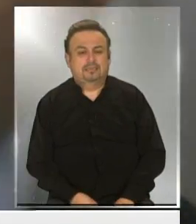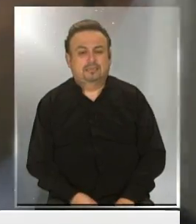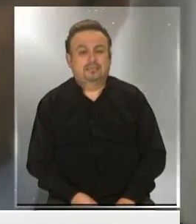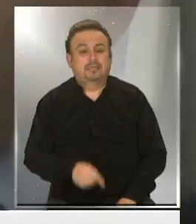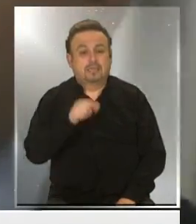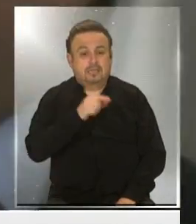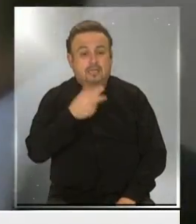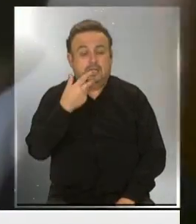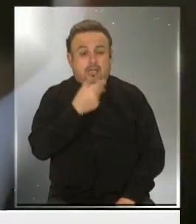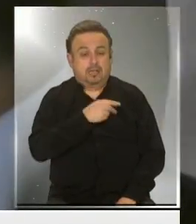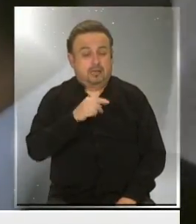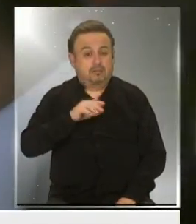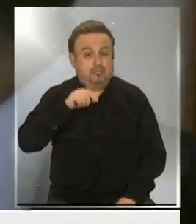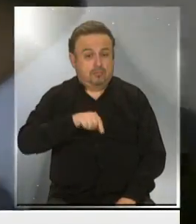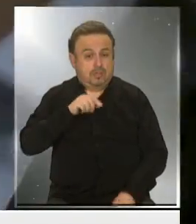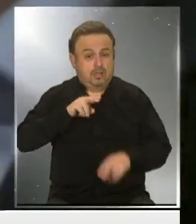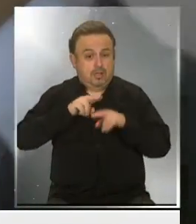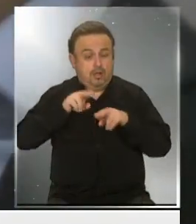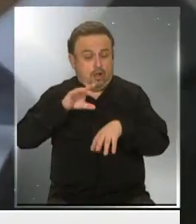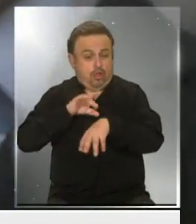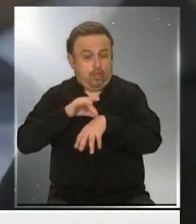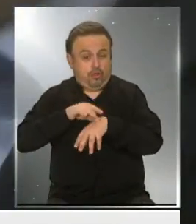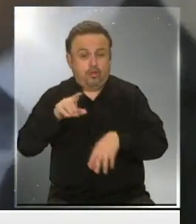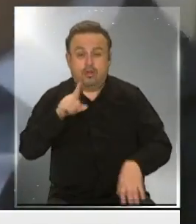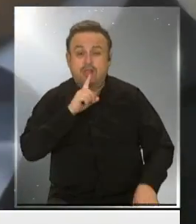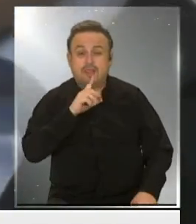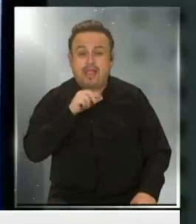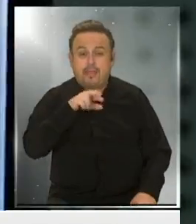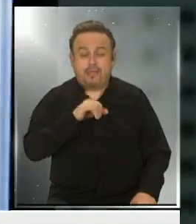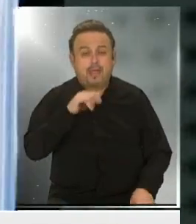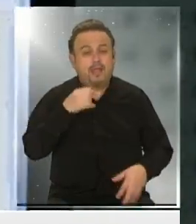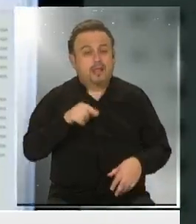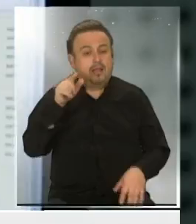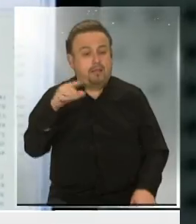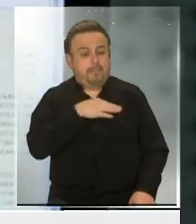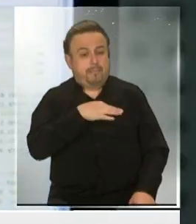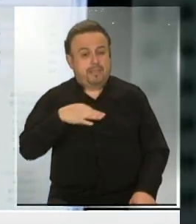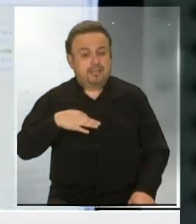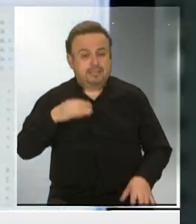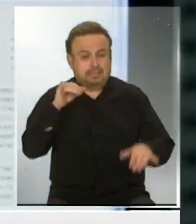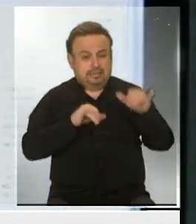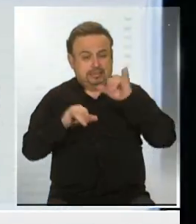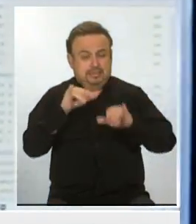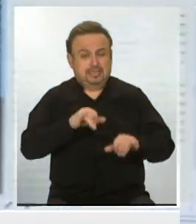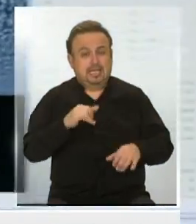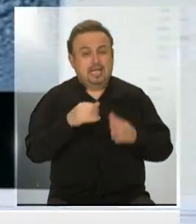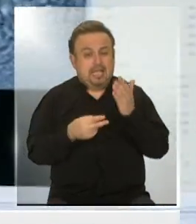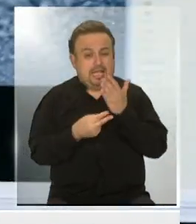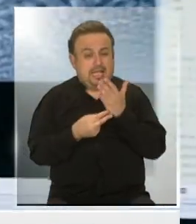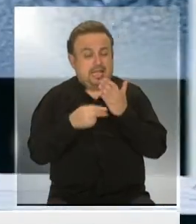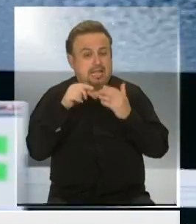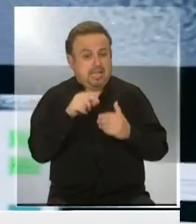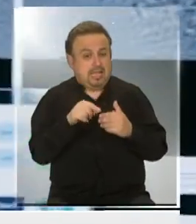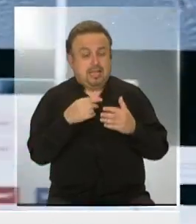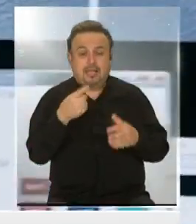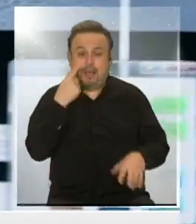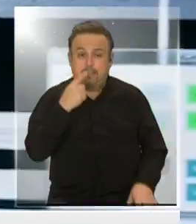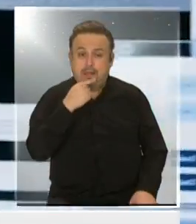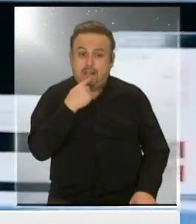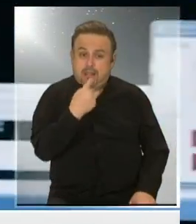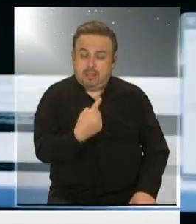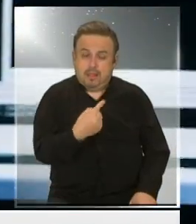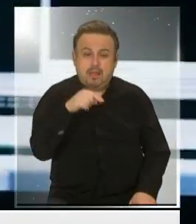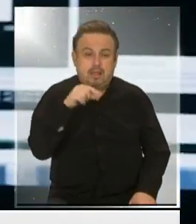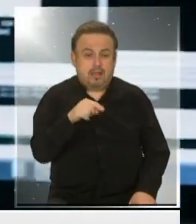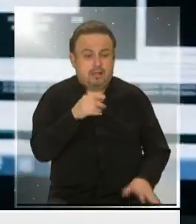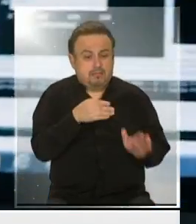La vacuna candidata elaborada por el doctor Tapia fue celebrada desde el Ministerio de Ciencia y Tecnología, aunque recalcando